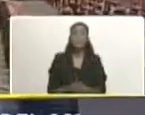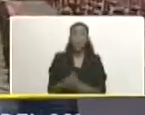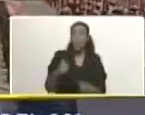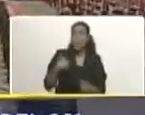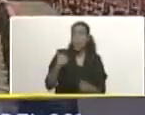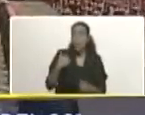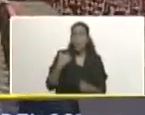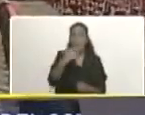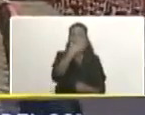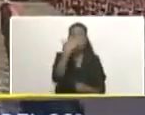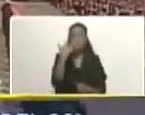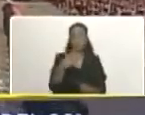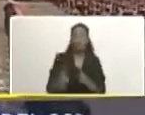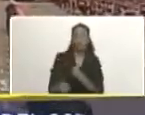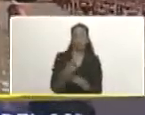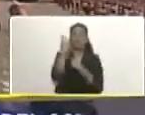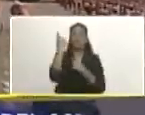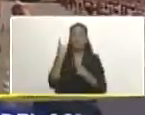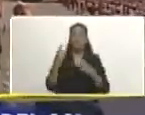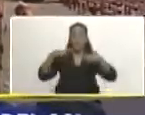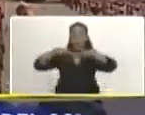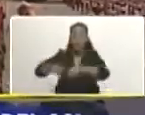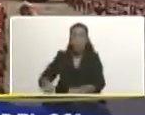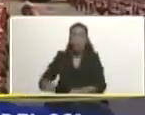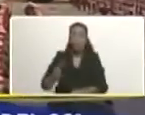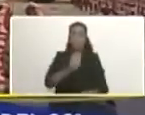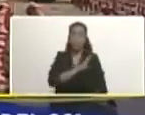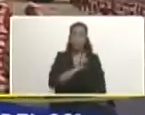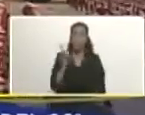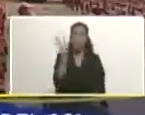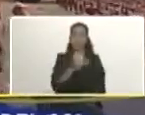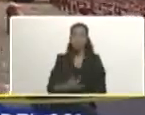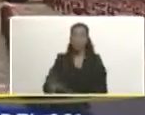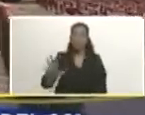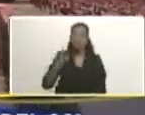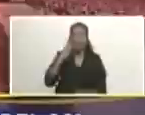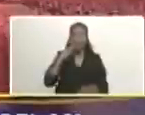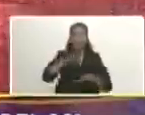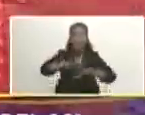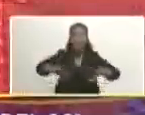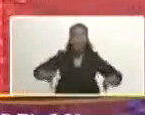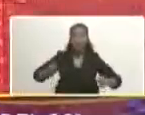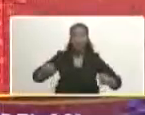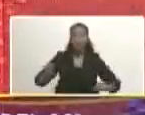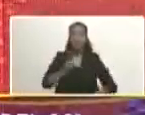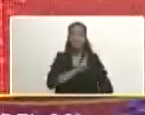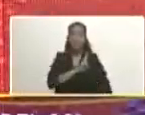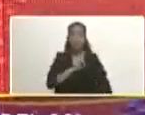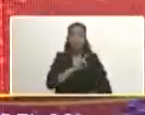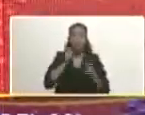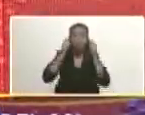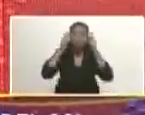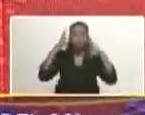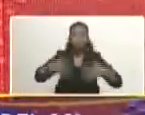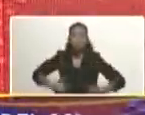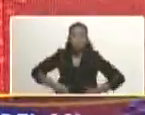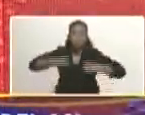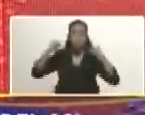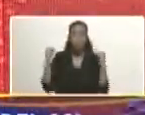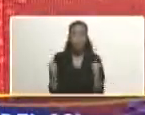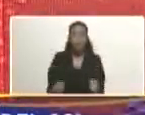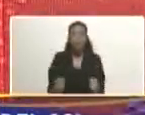Cualquier pretensión de ofensa o de invasión a la soberanía nacional o al sagrado suelo de la patria despertará una pasión